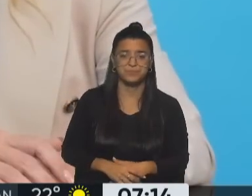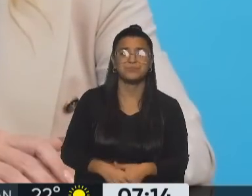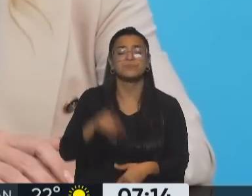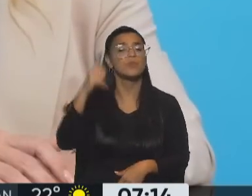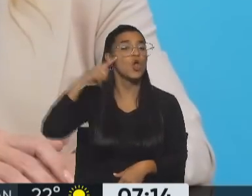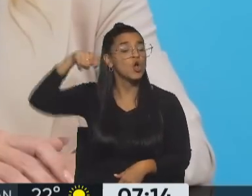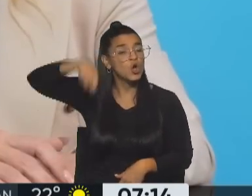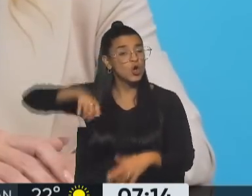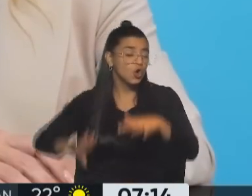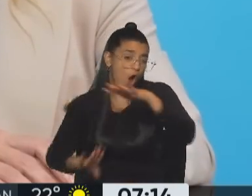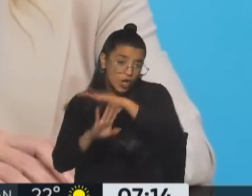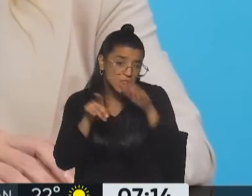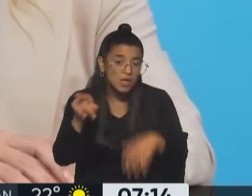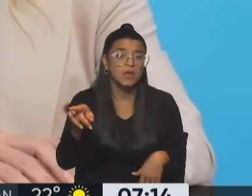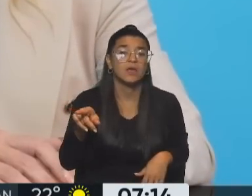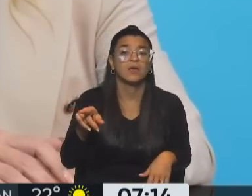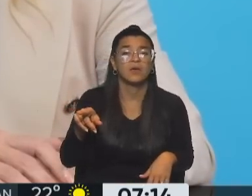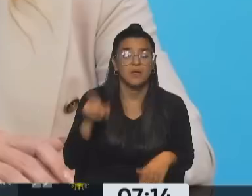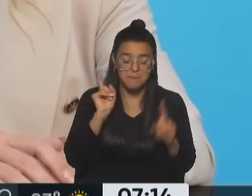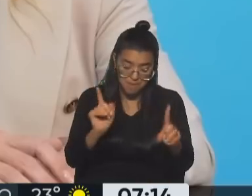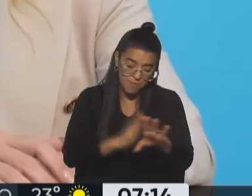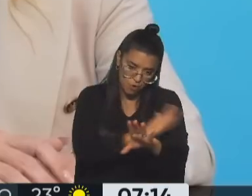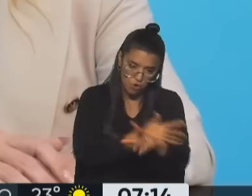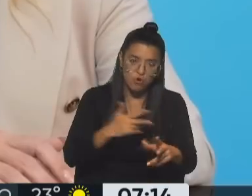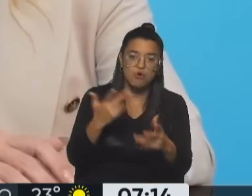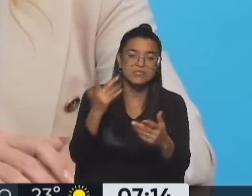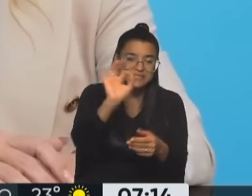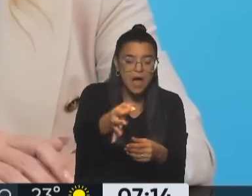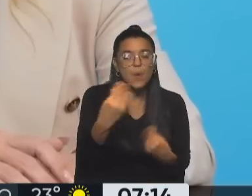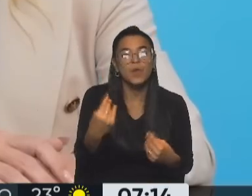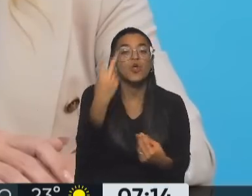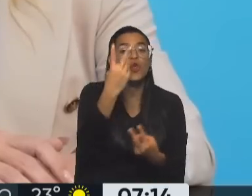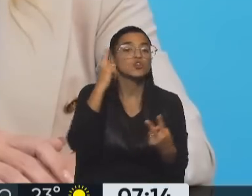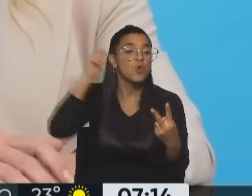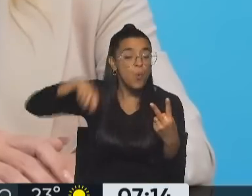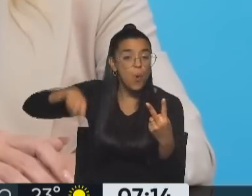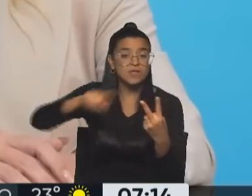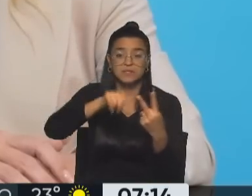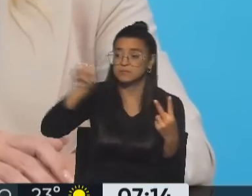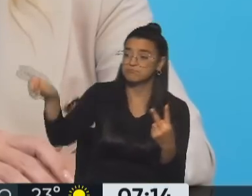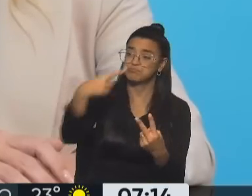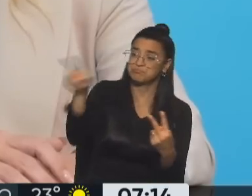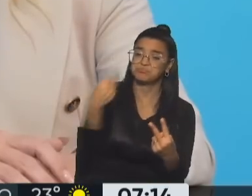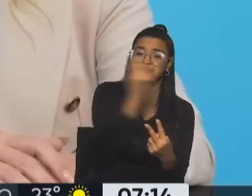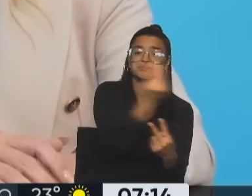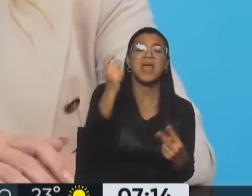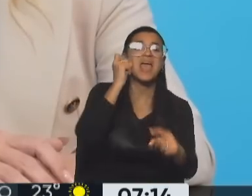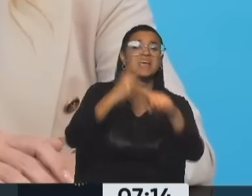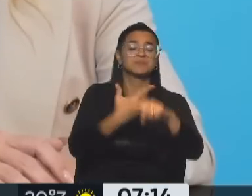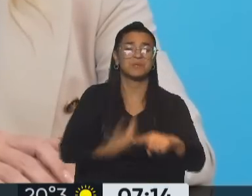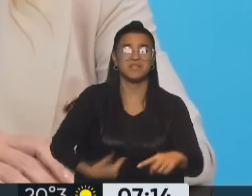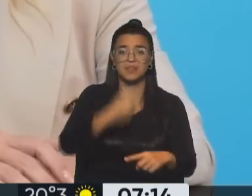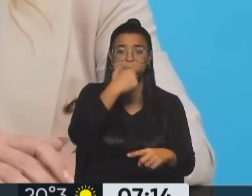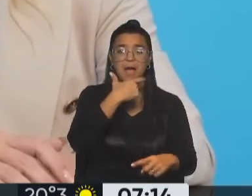Una Corte compuesta, como también saben, por 2 jueces que aceptaron ser designados por el expresidente